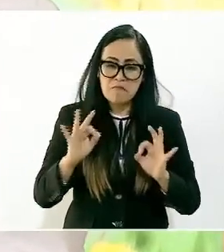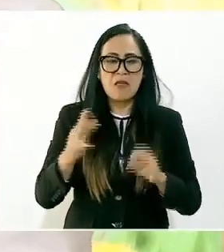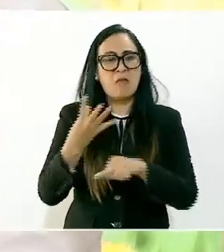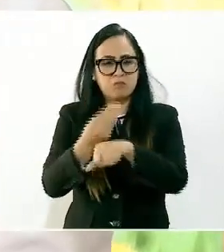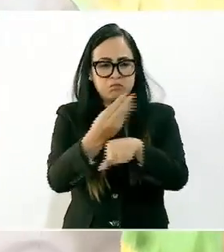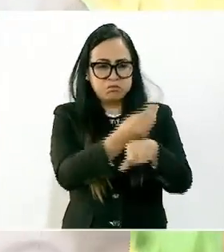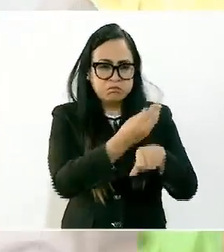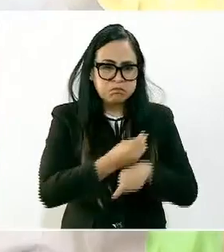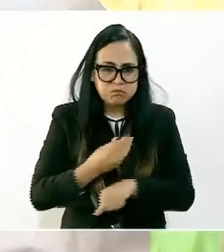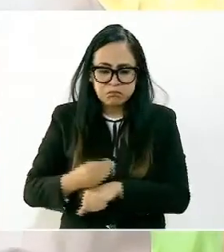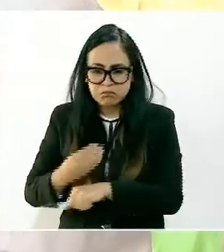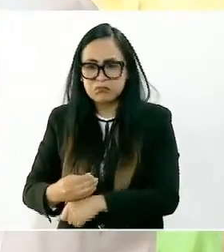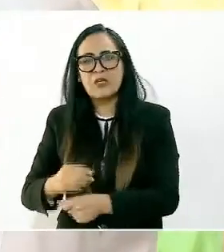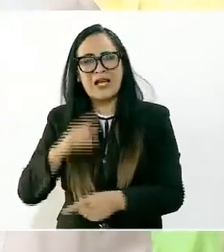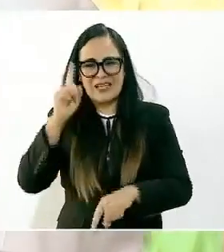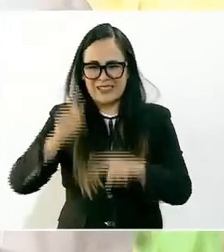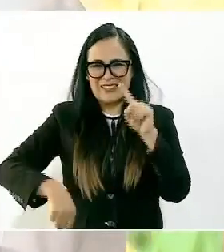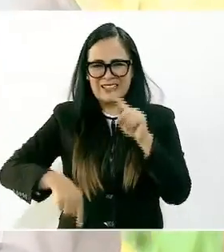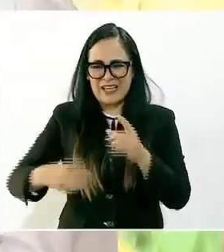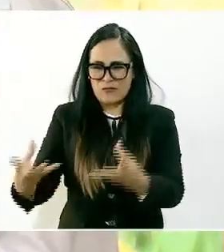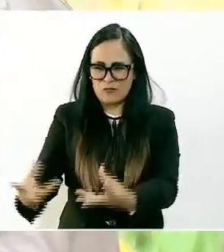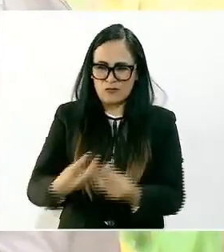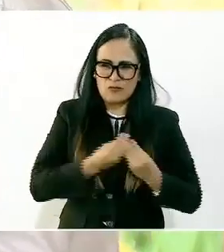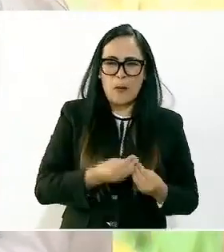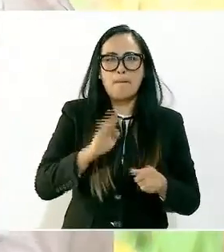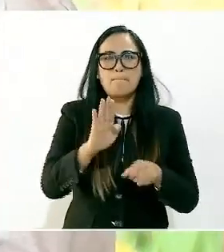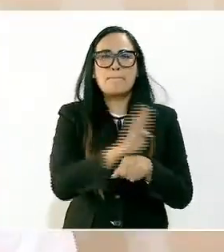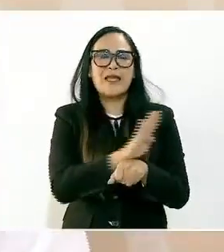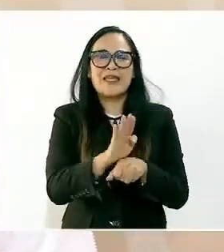para el disfrute, para el beneficio